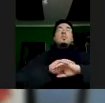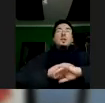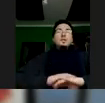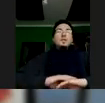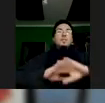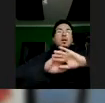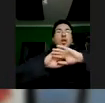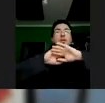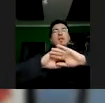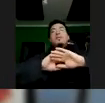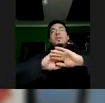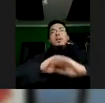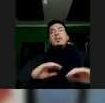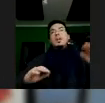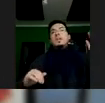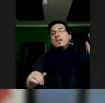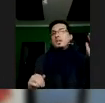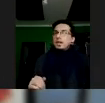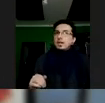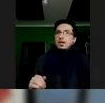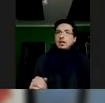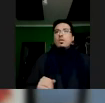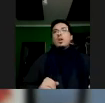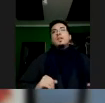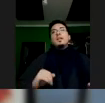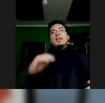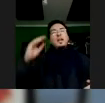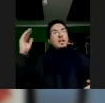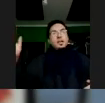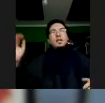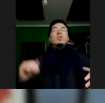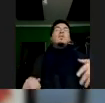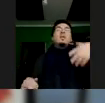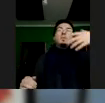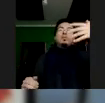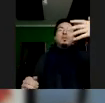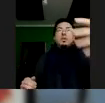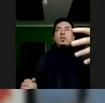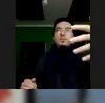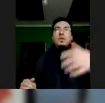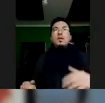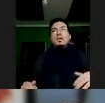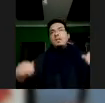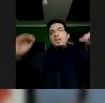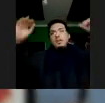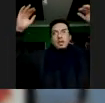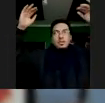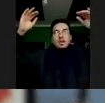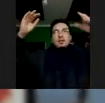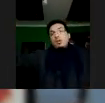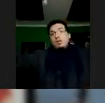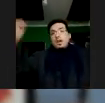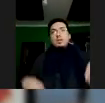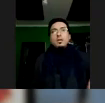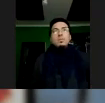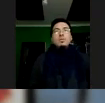te va a mostrar siempre o la vista frontal, o la vista lateral izquierda, o la vista lateral derecha, o la vista posterior. La vista desde